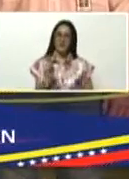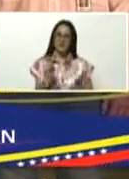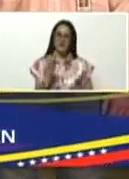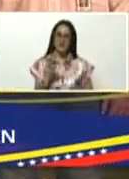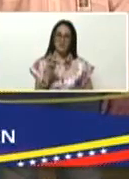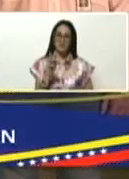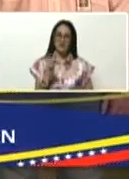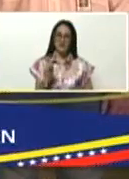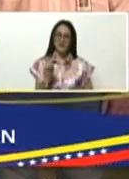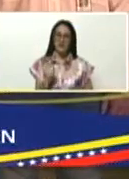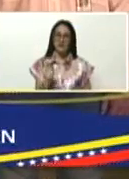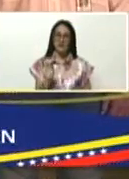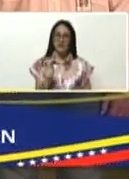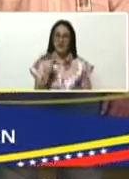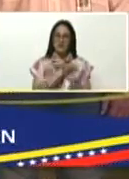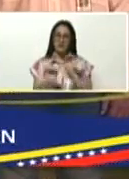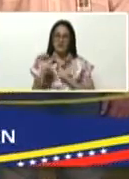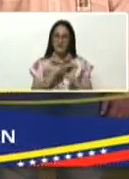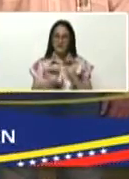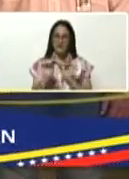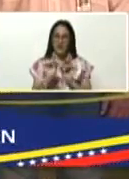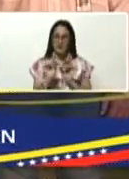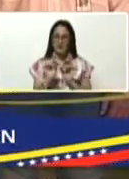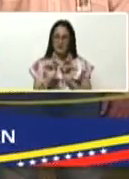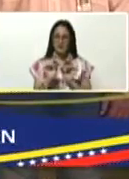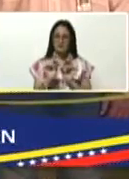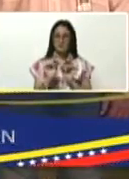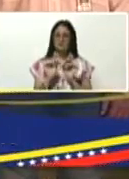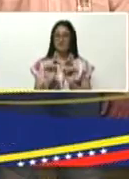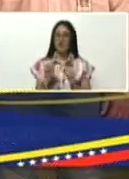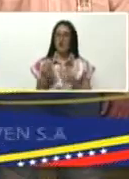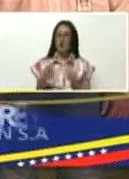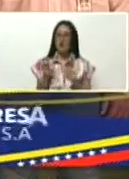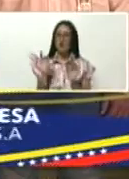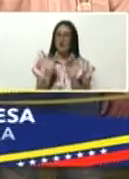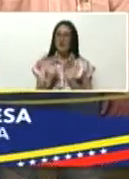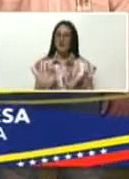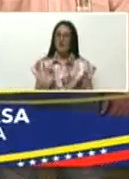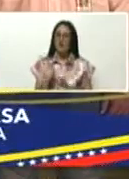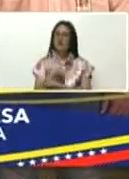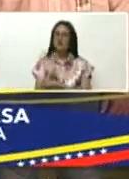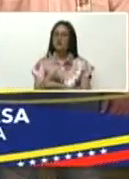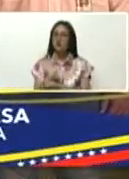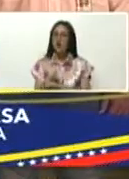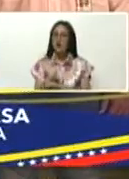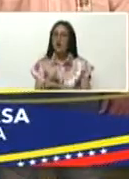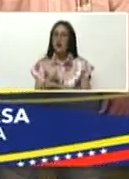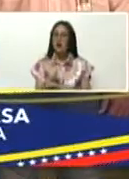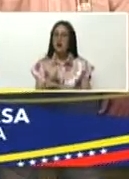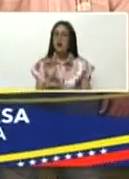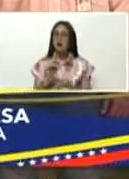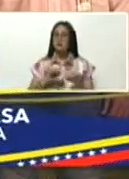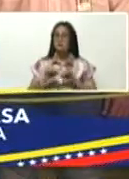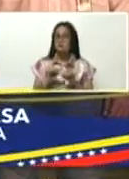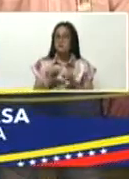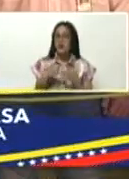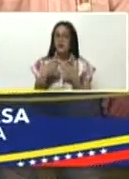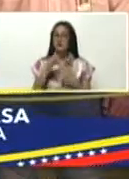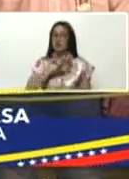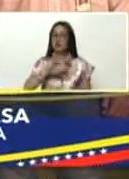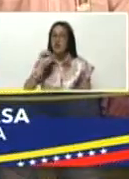cuerpos combatientes para la defensa. Les explicamos cómo funcionaba el modelo de gestión empresarial socialista que nos ha permitido